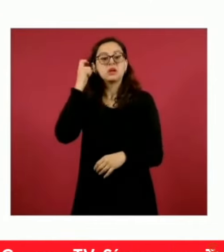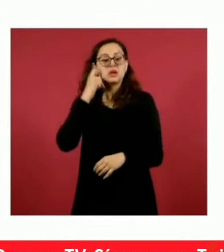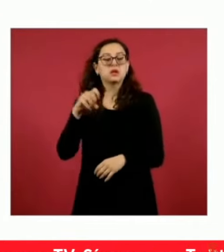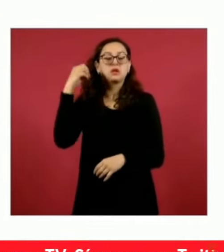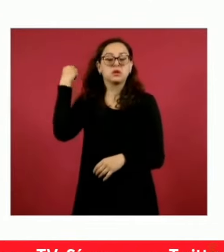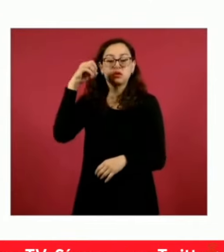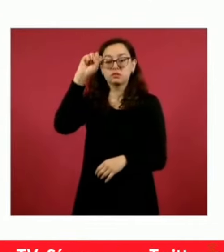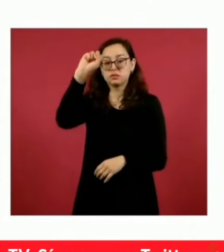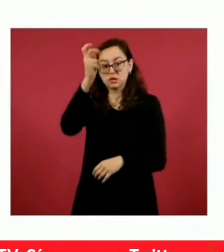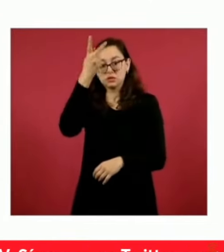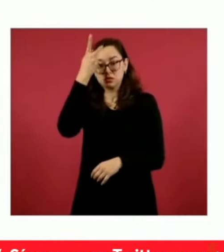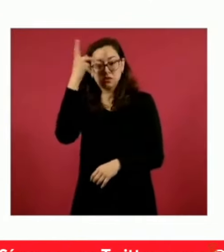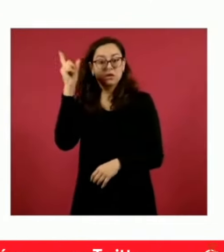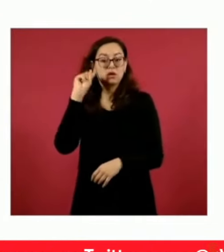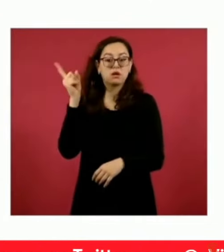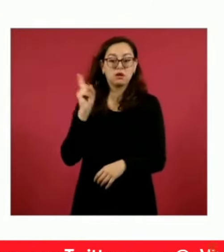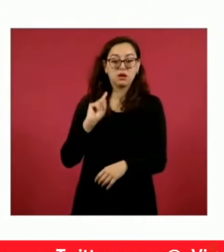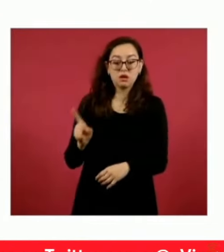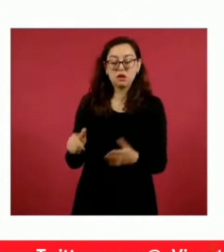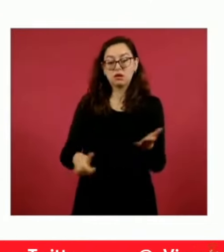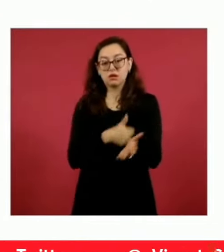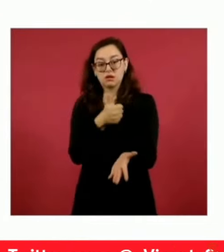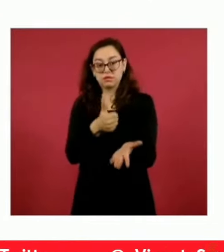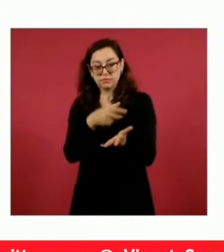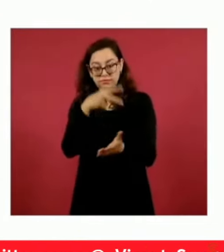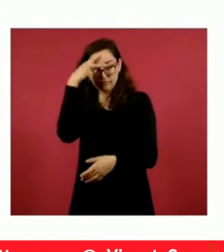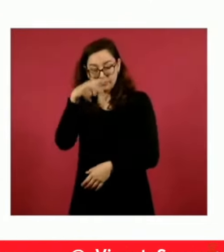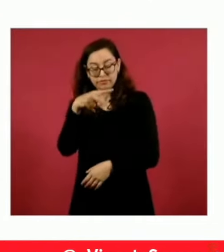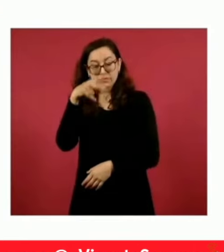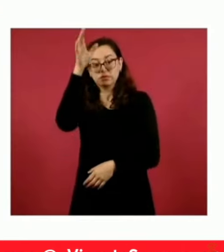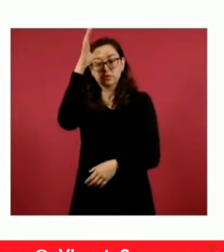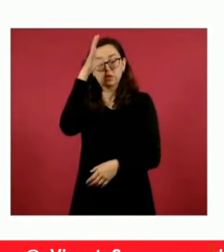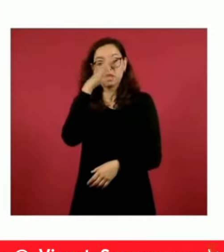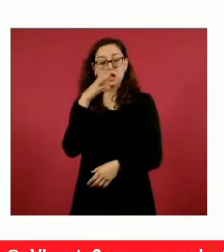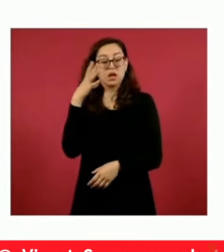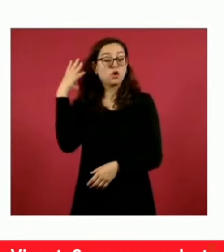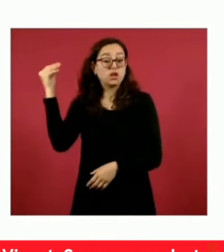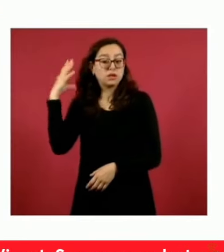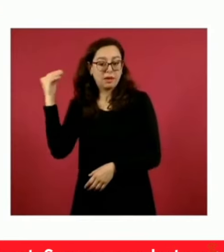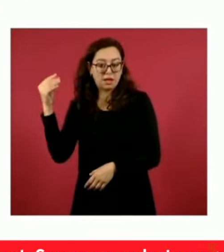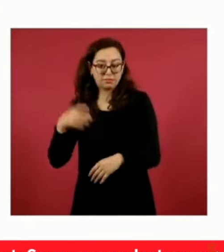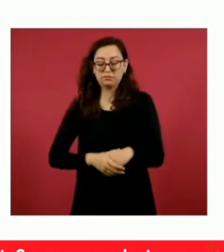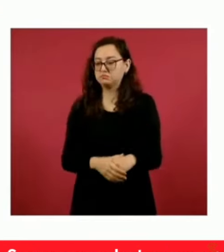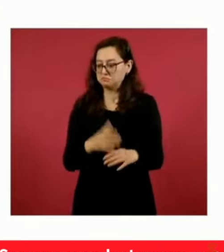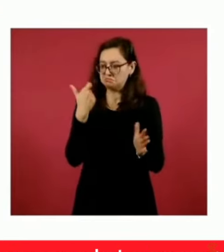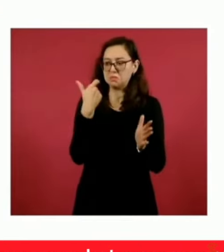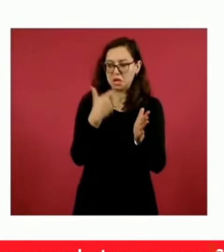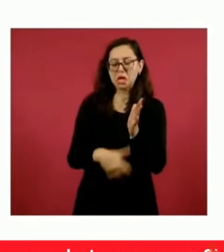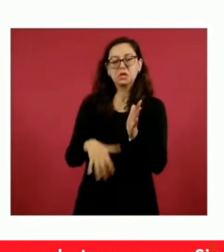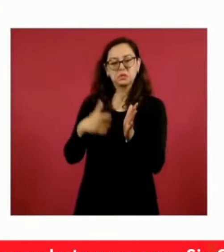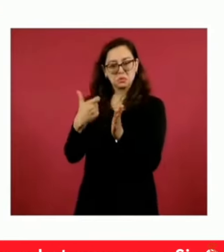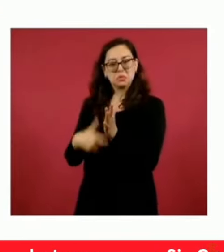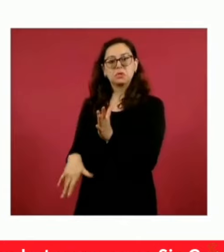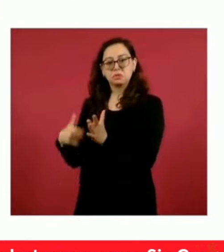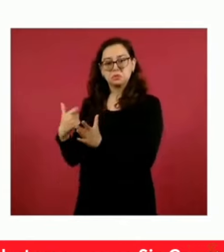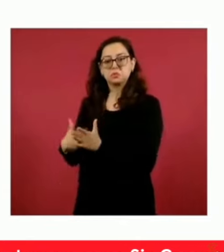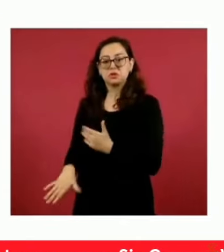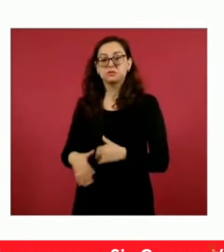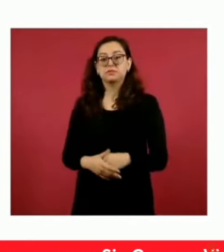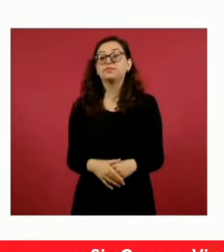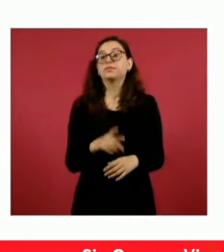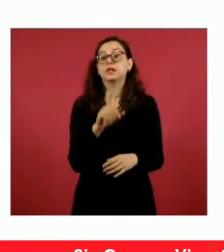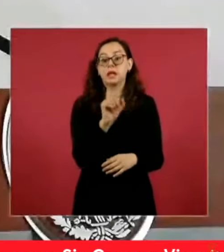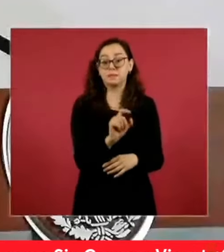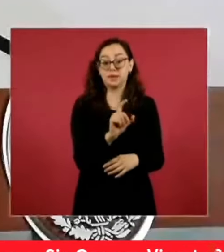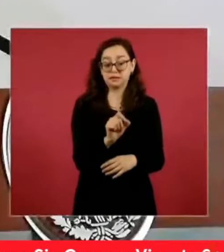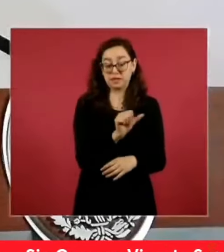Oaxaca San Luis Potosí Zacatecas Ciudad de México y Colima y como les comentaba entre el 20 y el 26 de julio